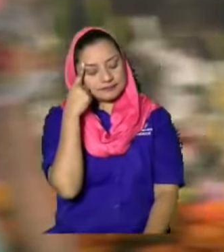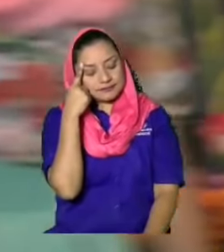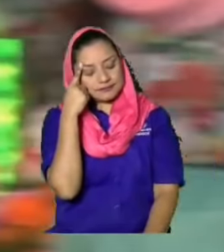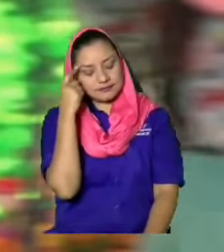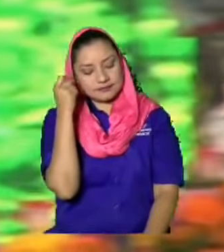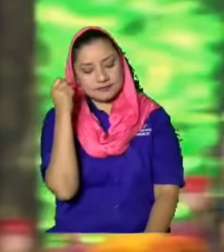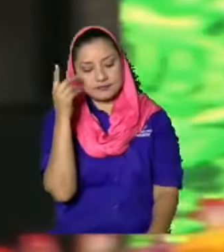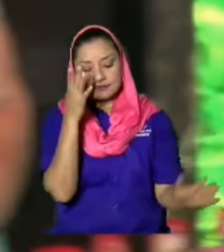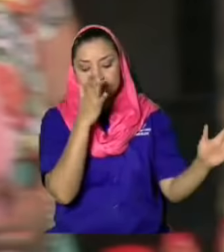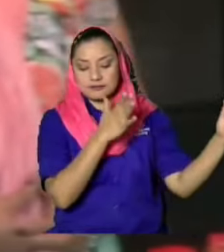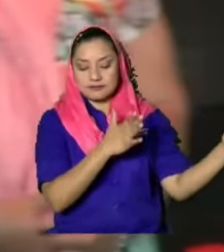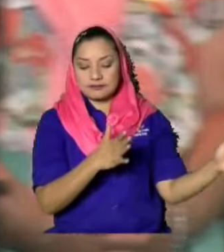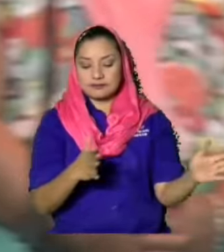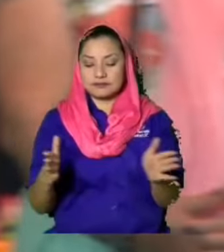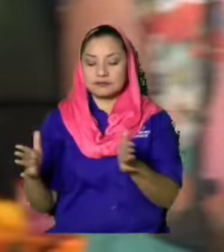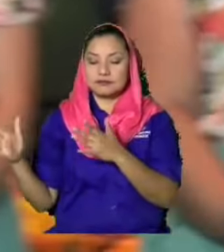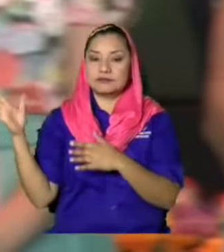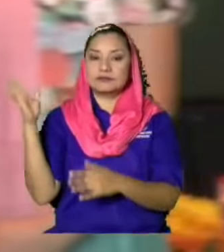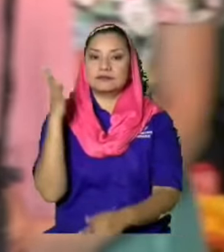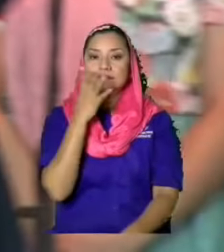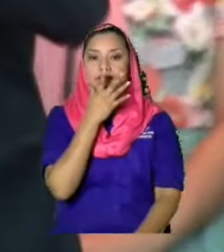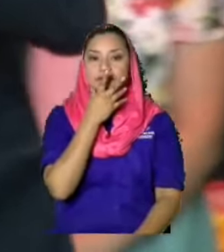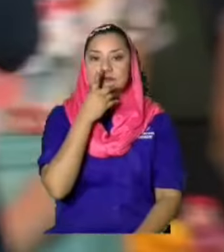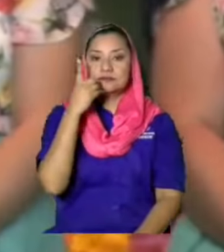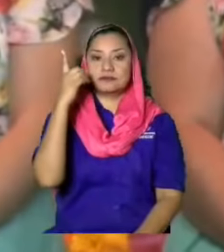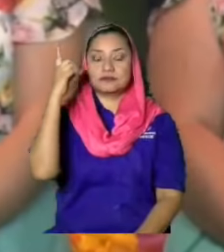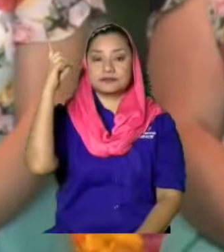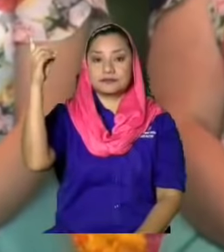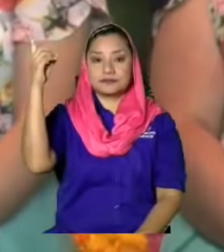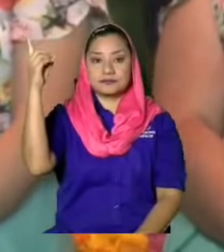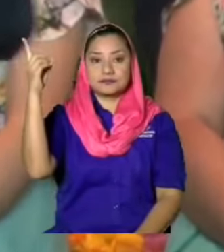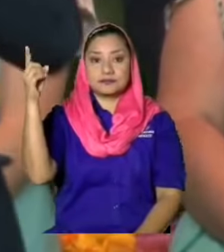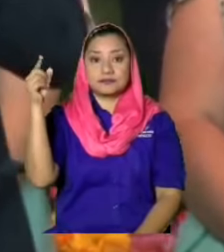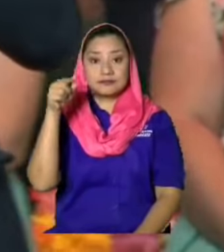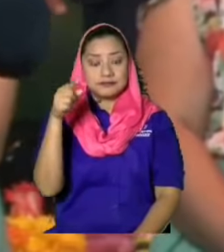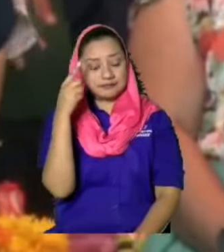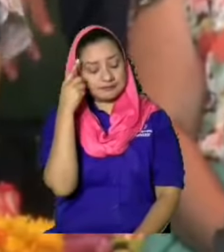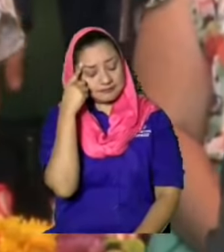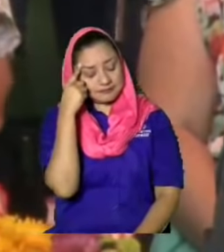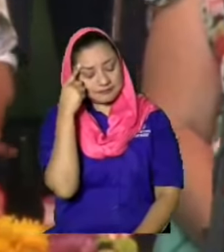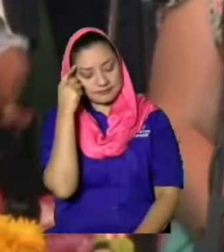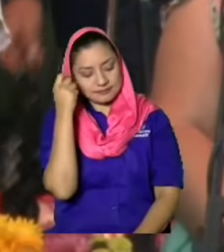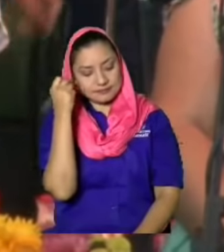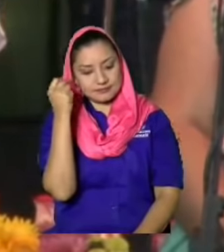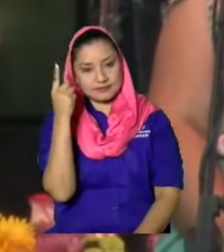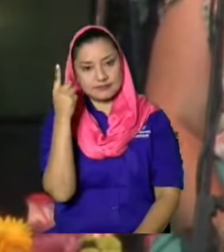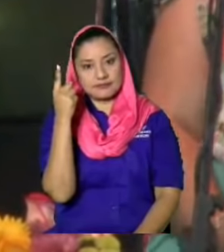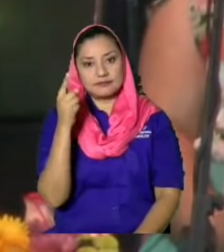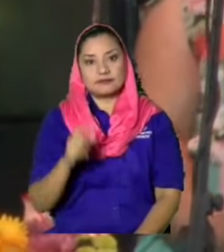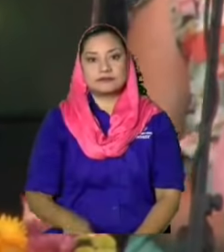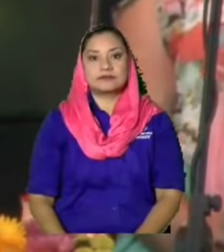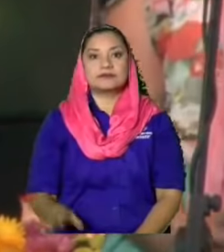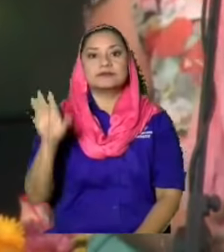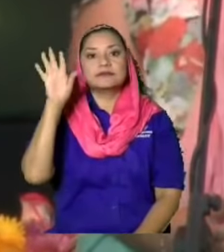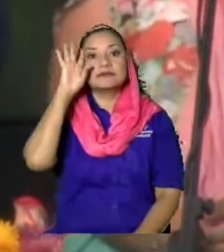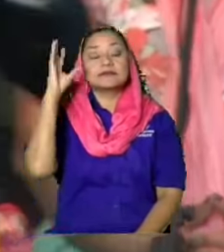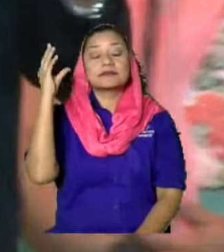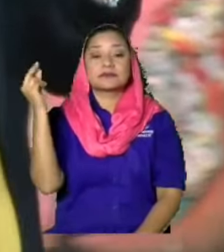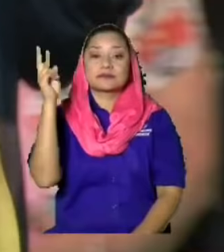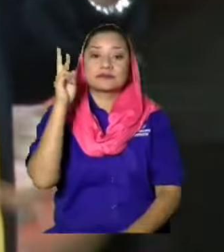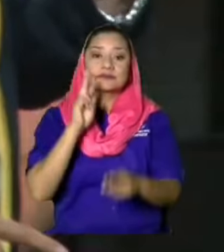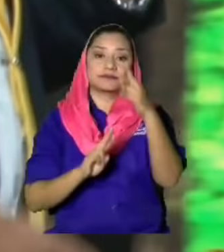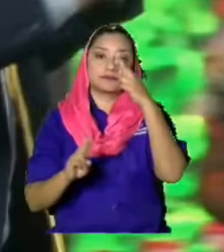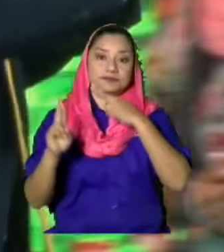Dios, no habías entendido el propósito de Dios, pero ahora lo entiendes, ahora lo entiendes. Aleluya, porque vas a regresar